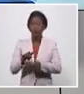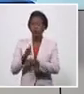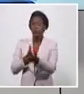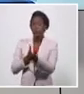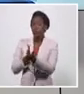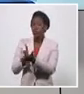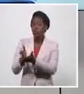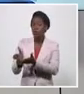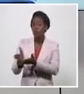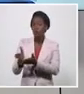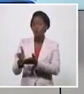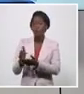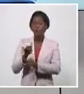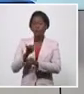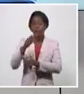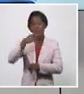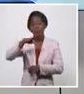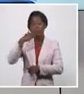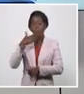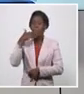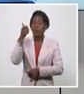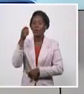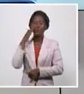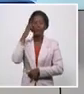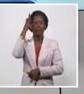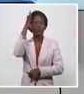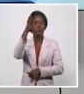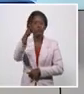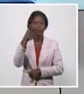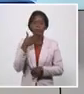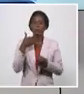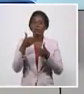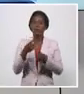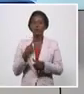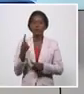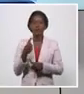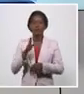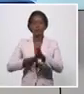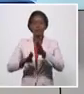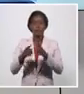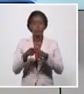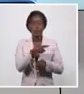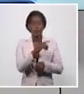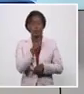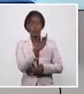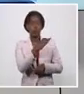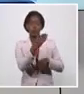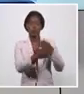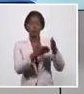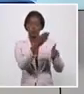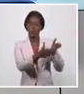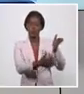marea queremos sea mucho mejor, estaría en manos de quienes solo sienten odio por nuestras vidas. Así me despido, nos vemos.